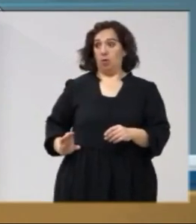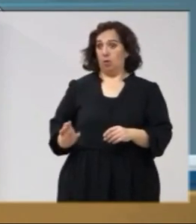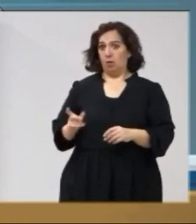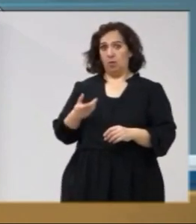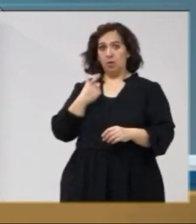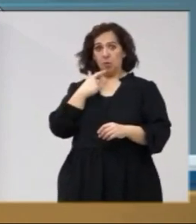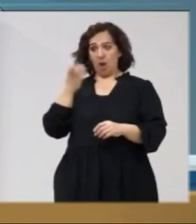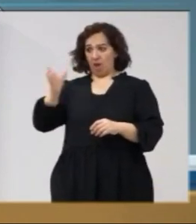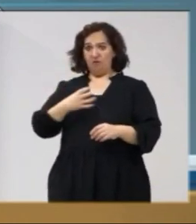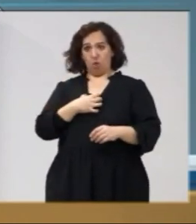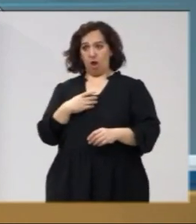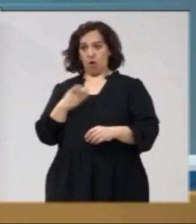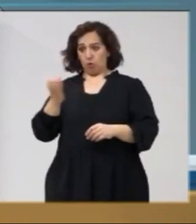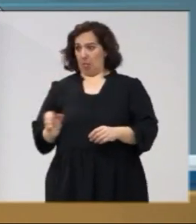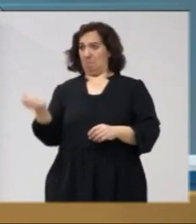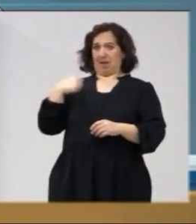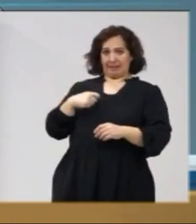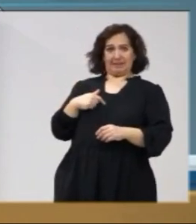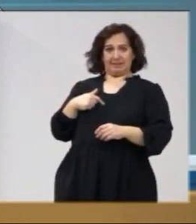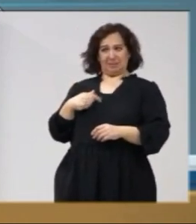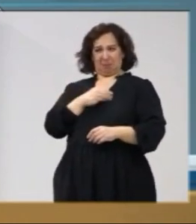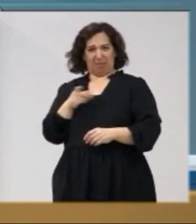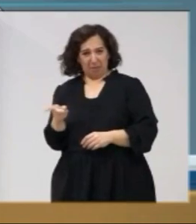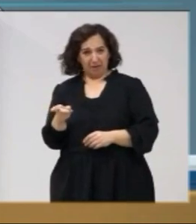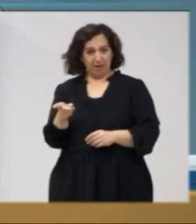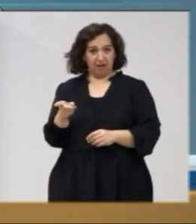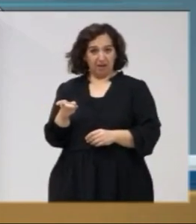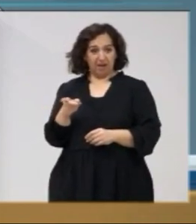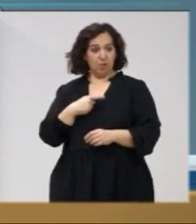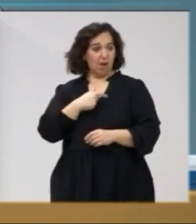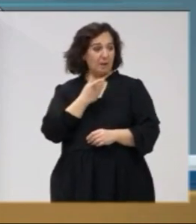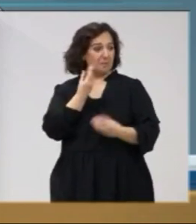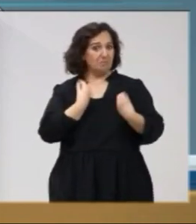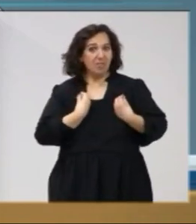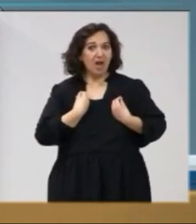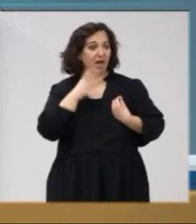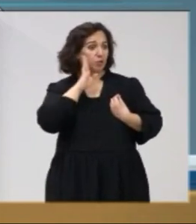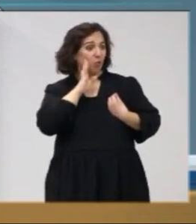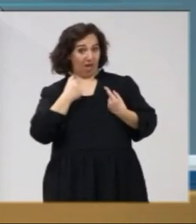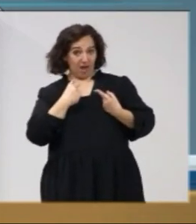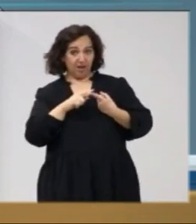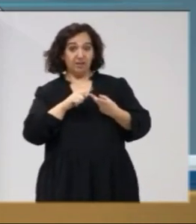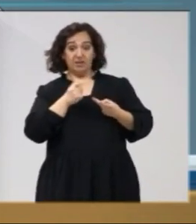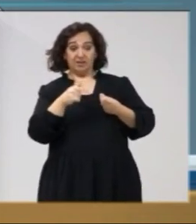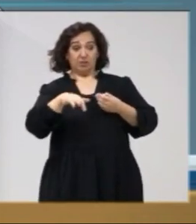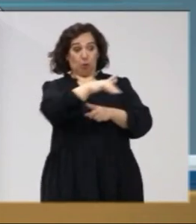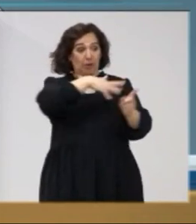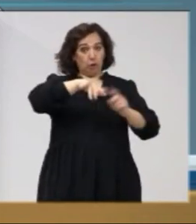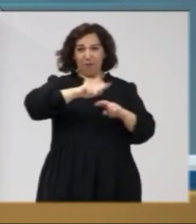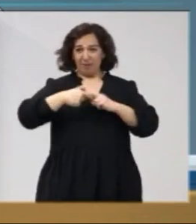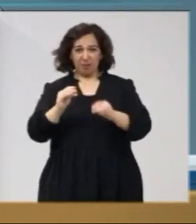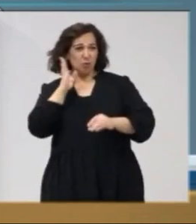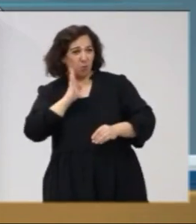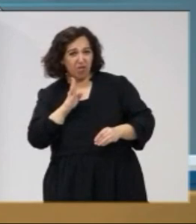mío? ¿Merece la pena ensuciar la vida de él, de su entorno, de su